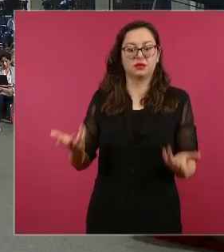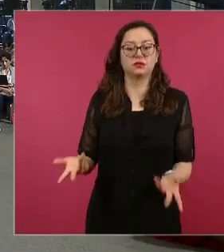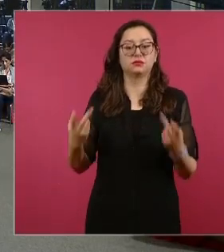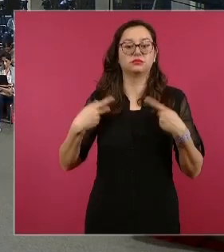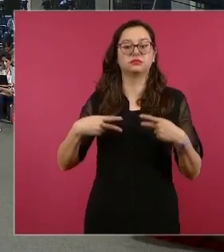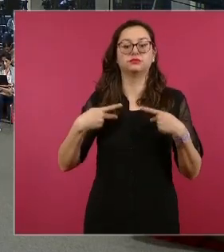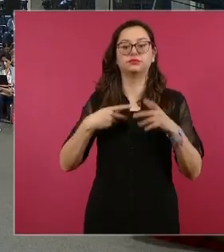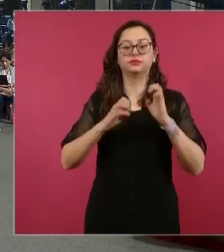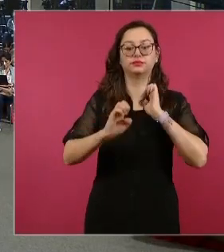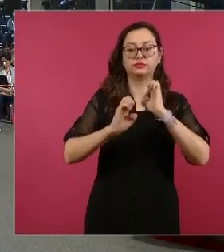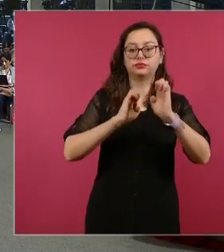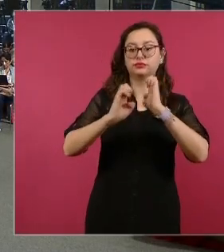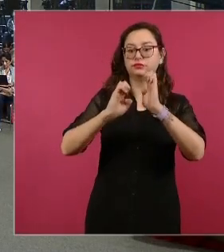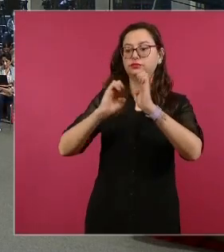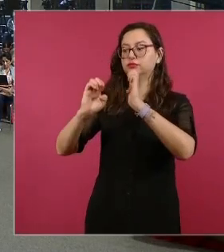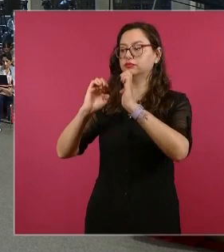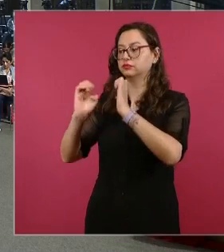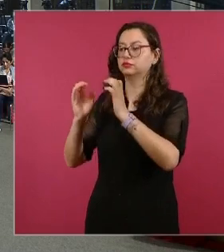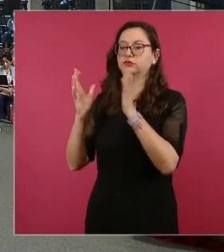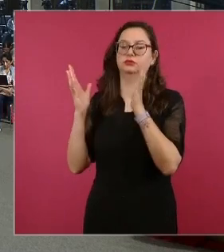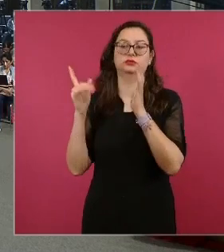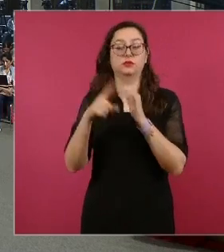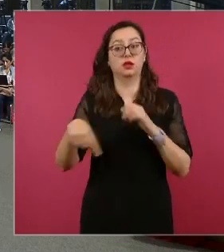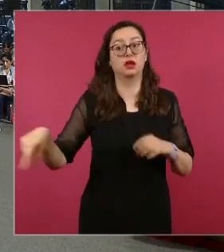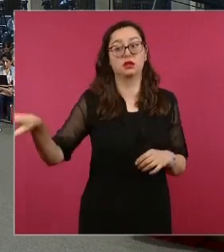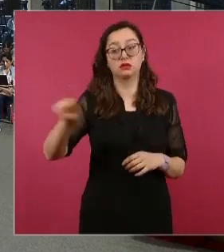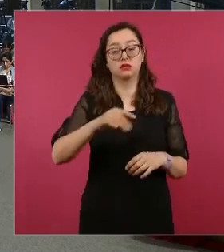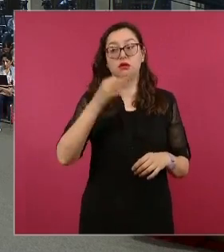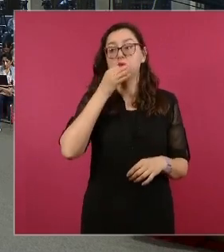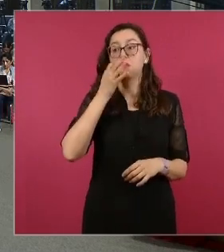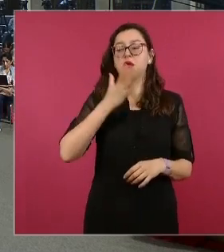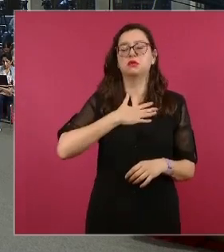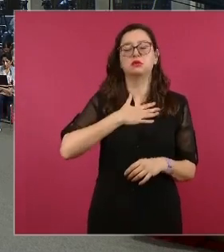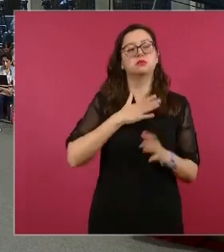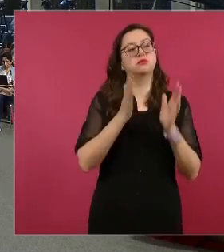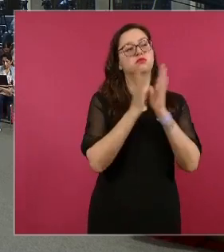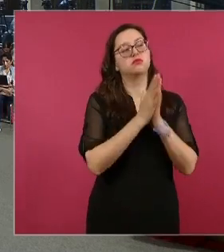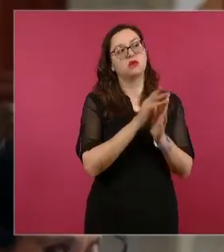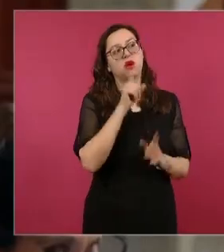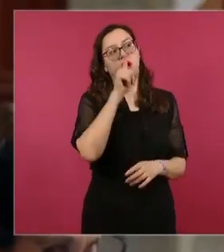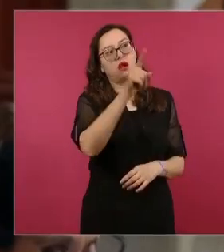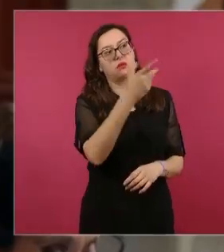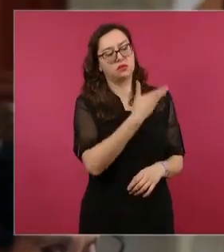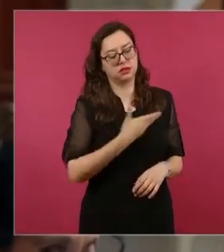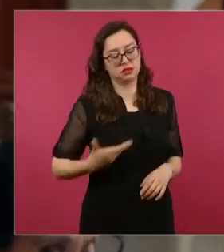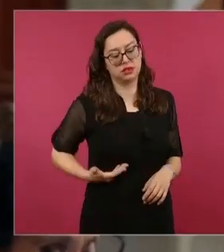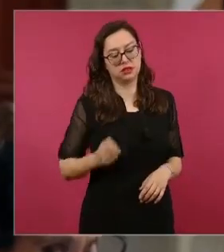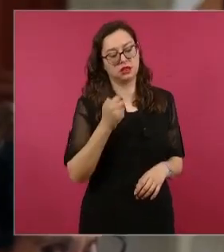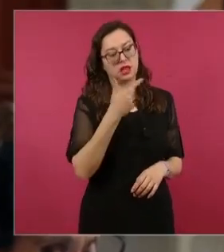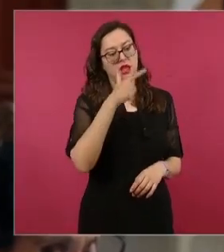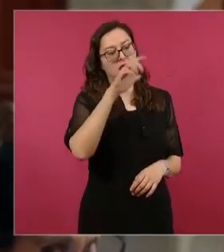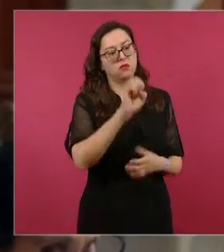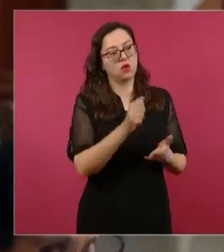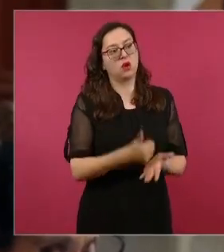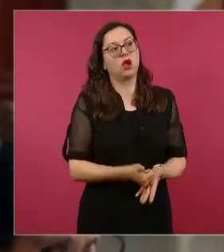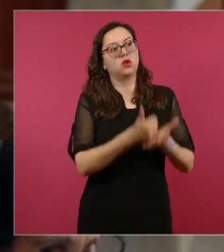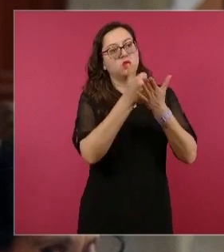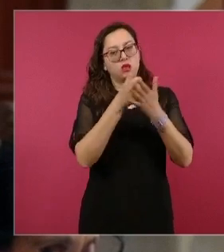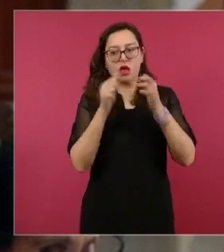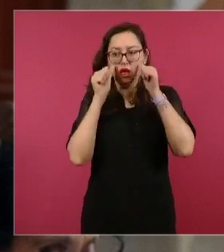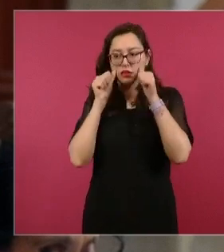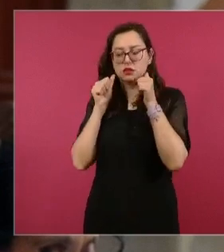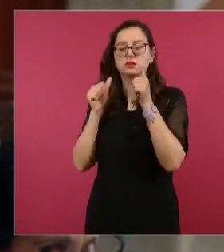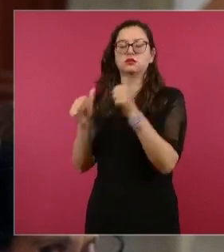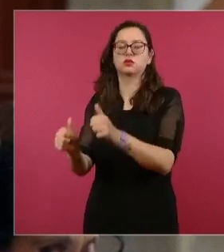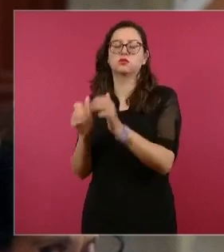nos pidieron pues que le hiciéramos saber a usted y pues si pueden tener acompañamiento de derechos humanos de